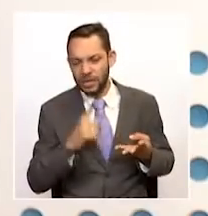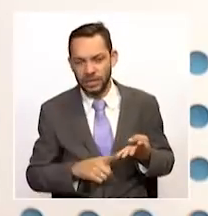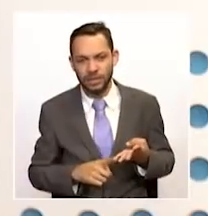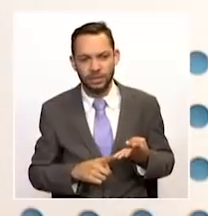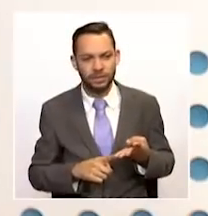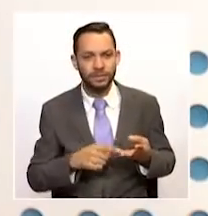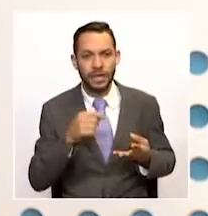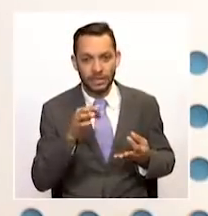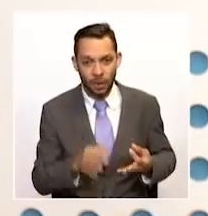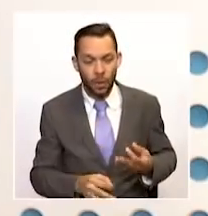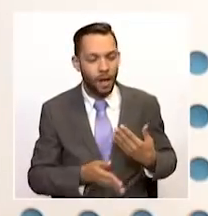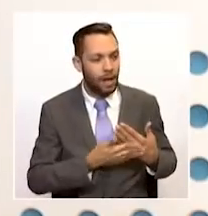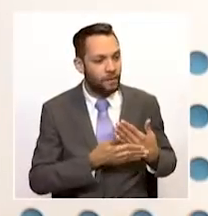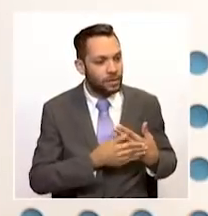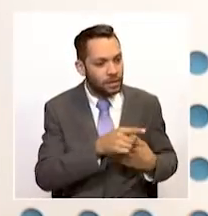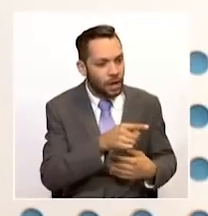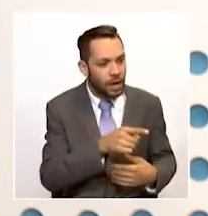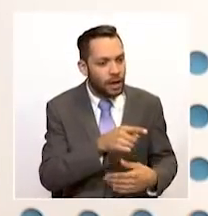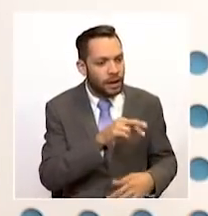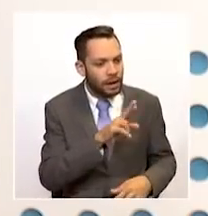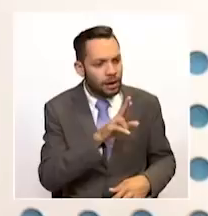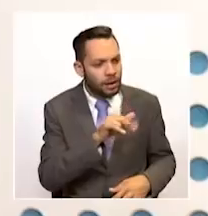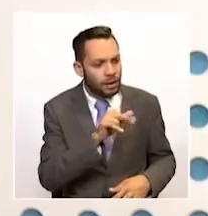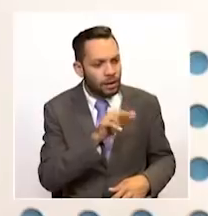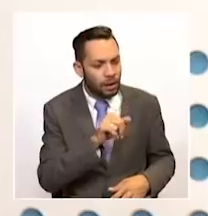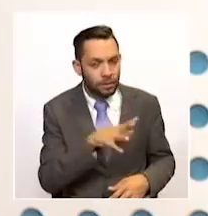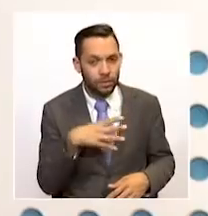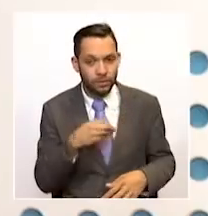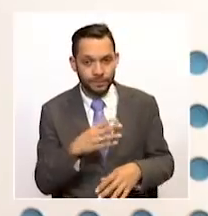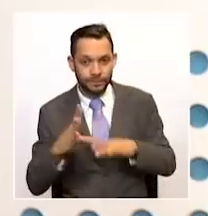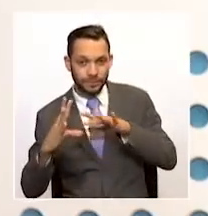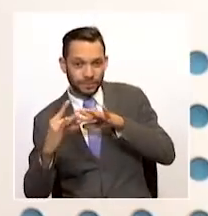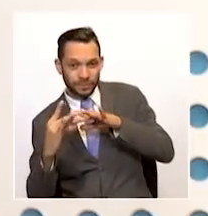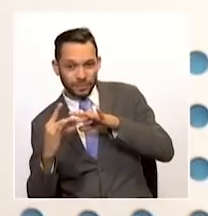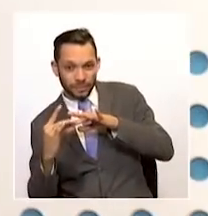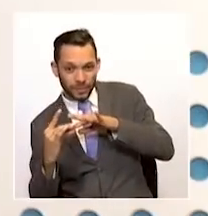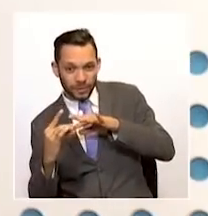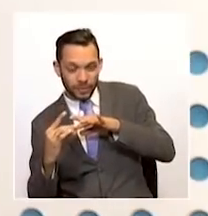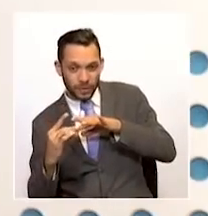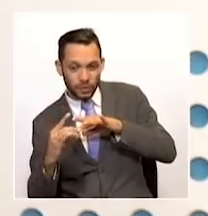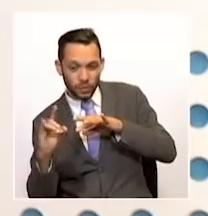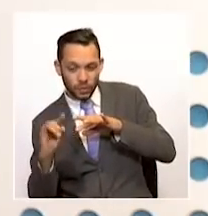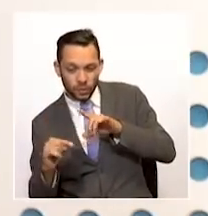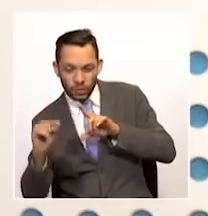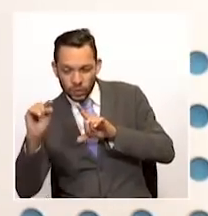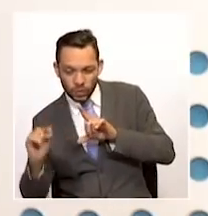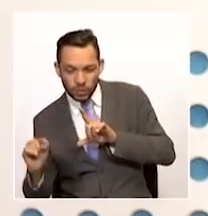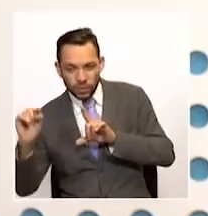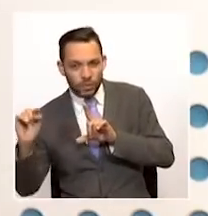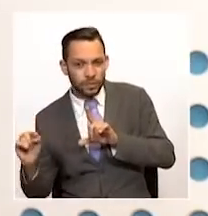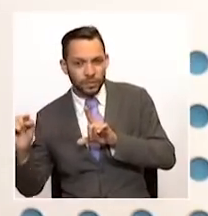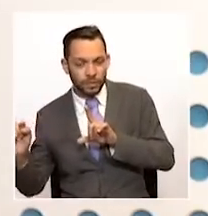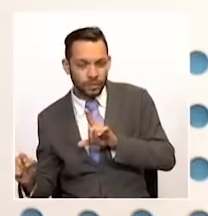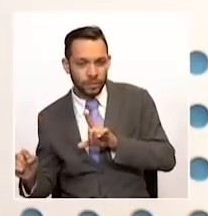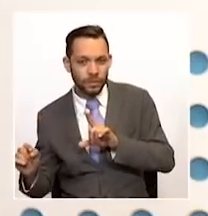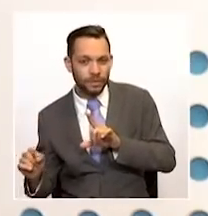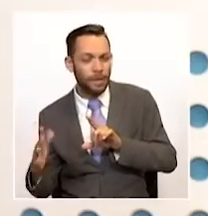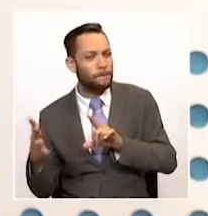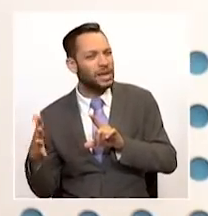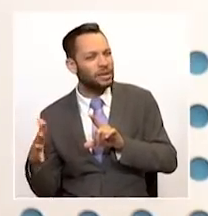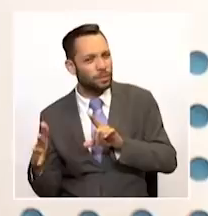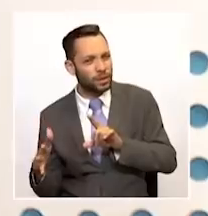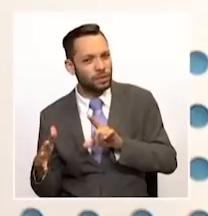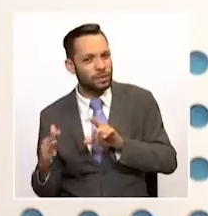signo clínico pero cuando ponemos un aparatico que es para medir la saturación de oxígeno nosotros tenemos que tener la saturación por ecd por